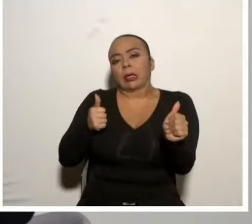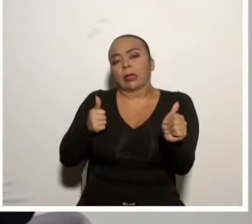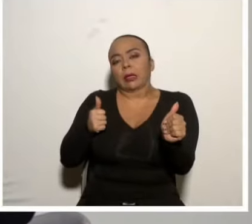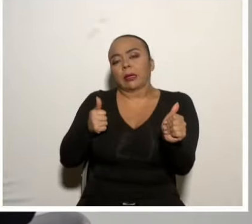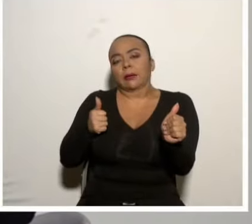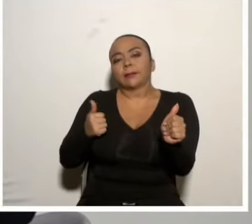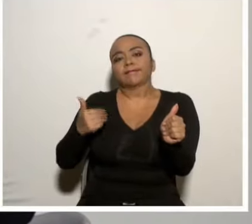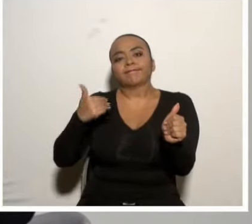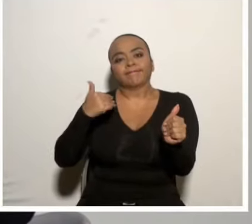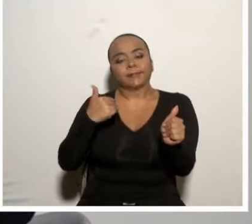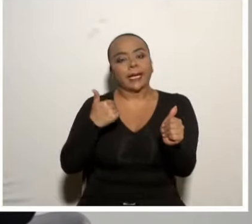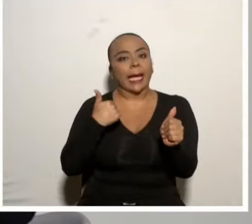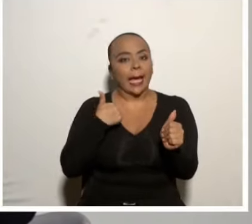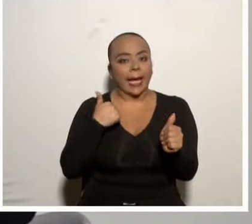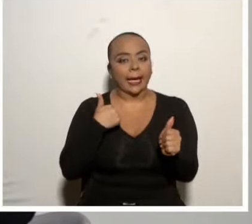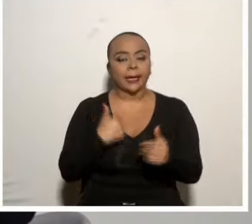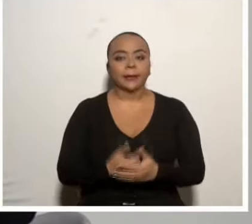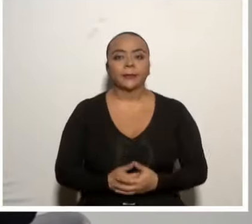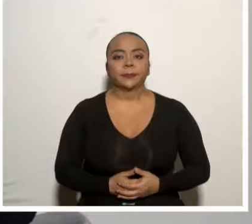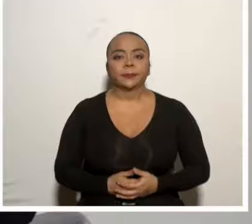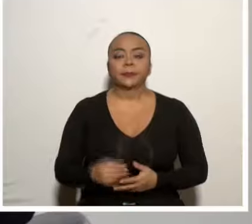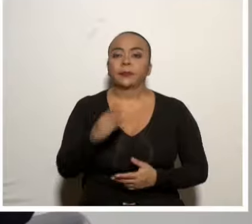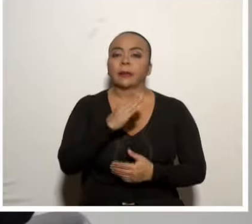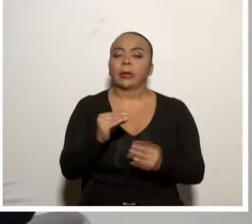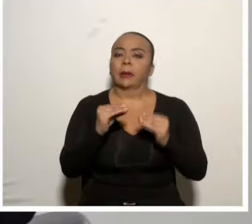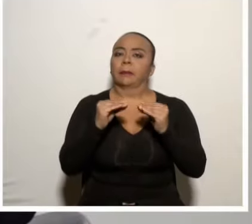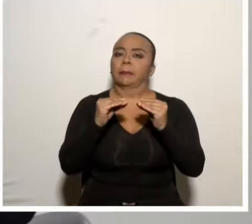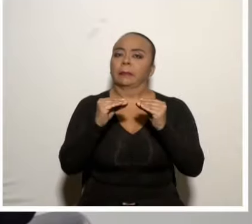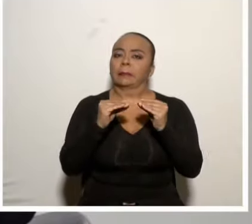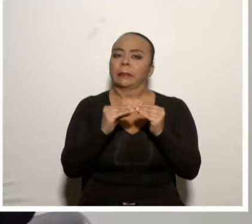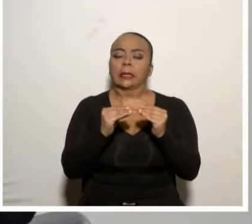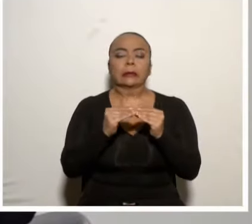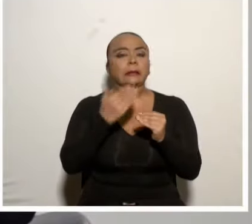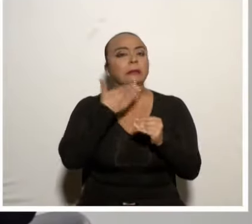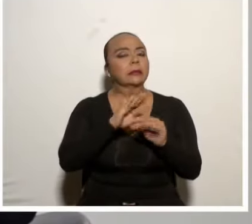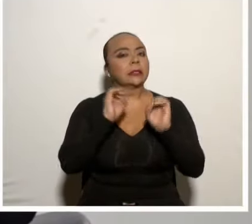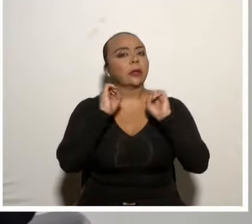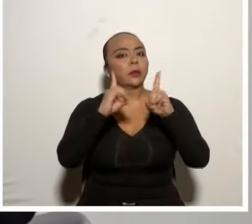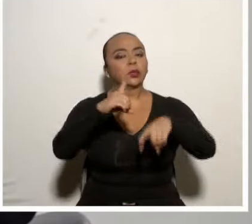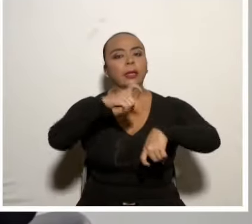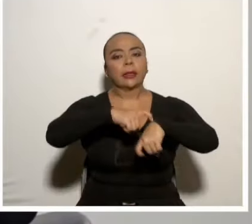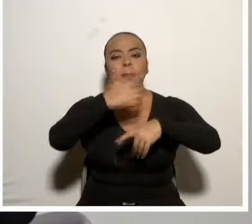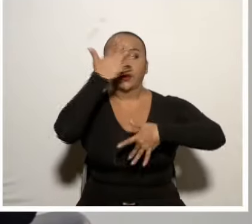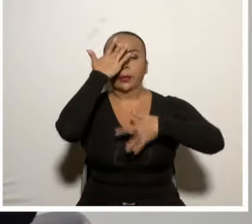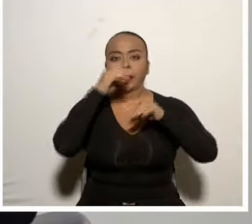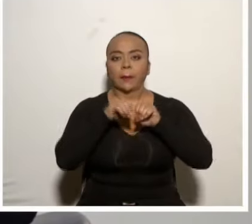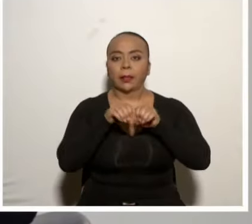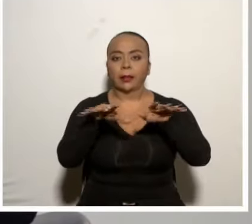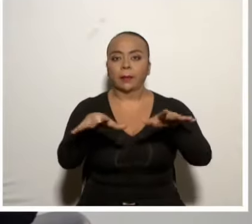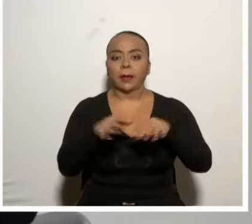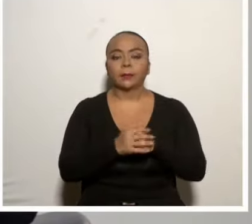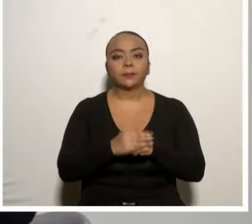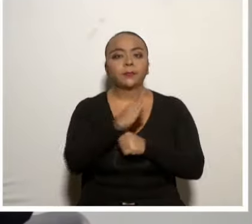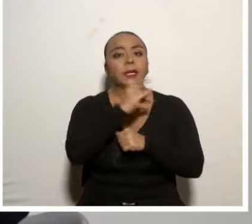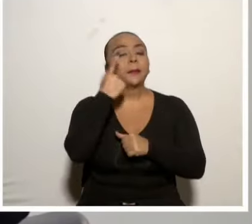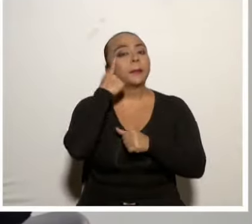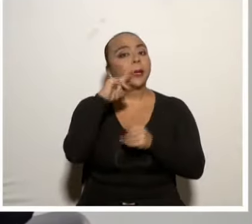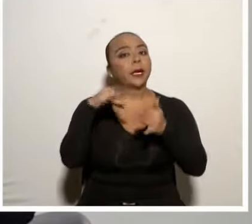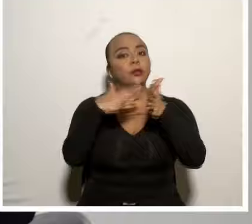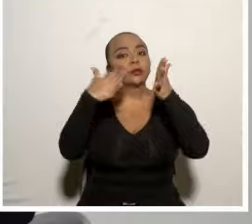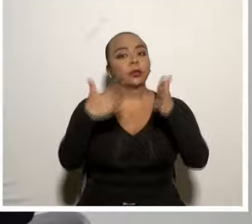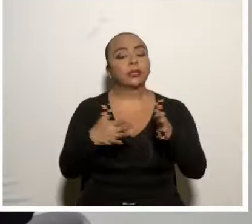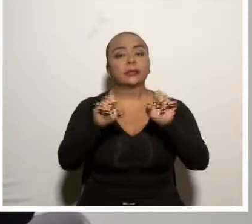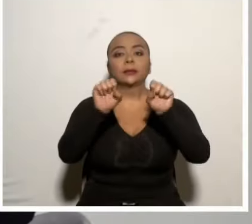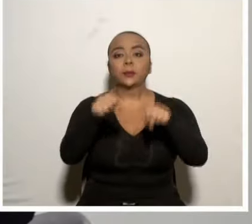han ido implementando y agravando la educación en tiempos de pandemia, y para que los estudiantes